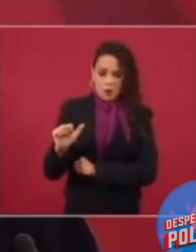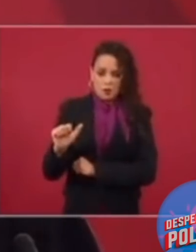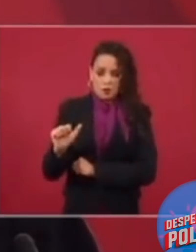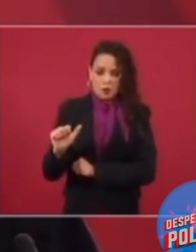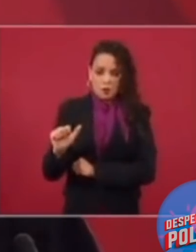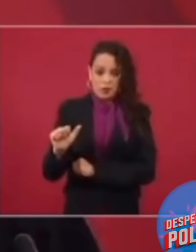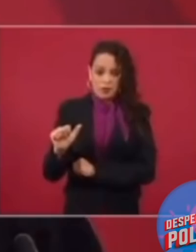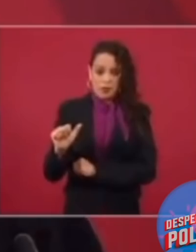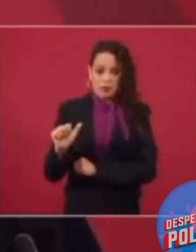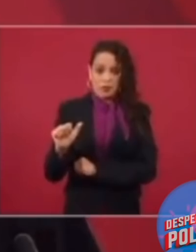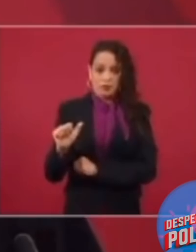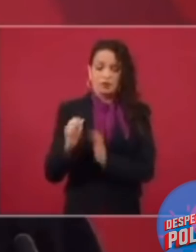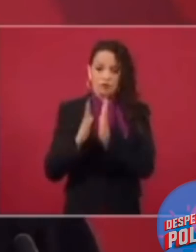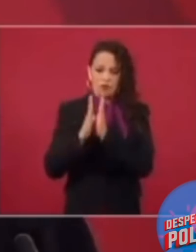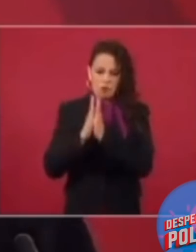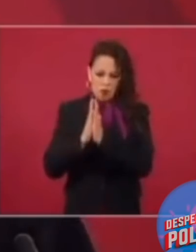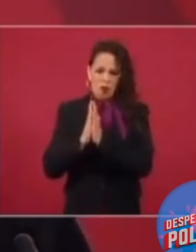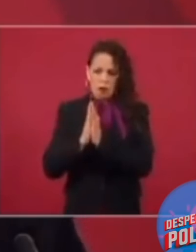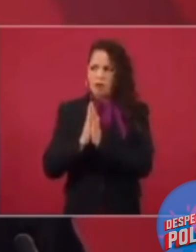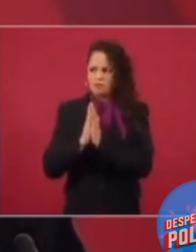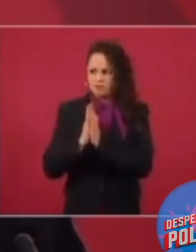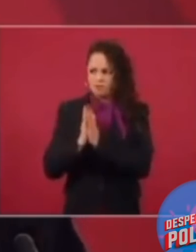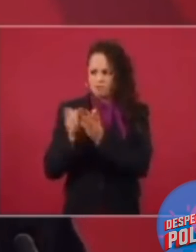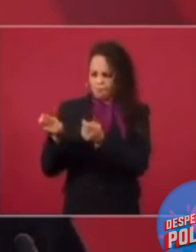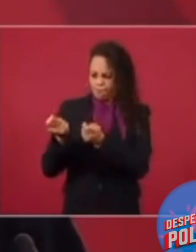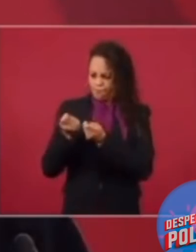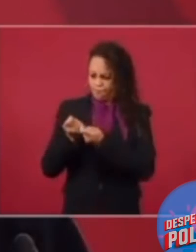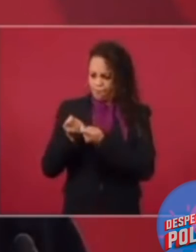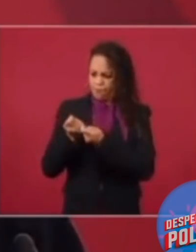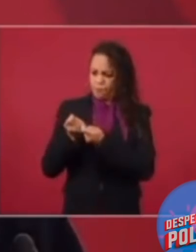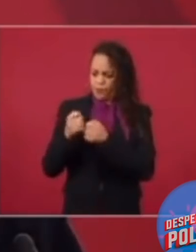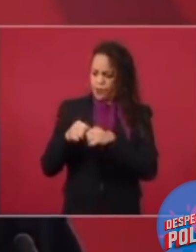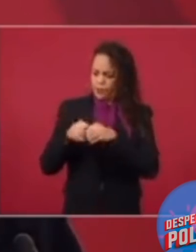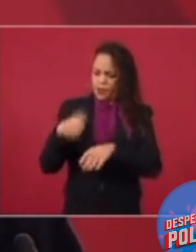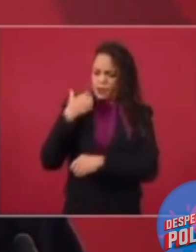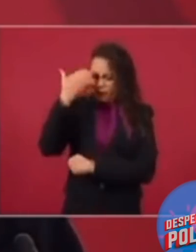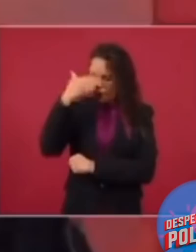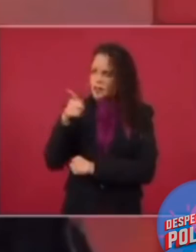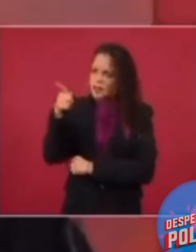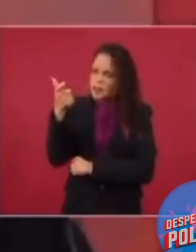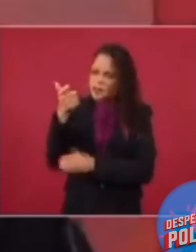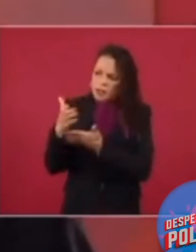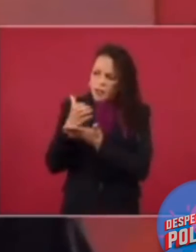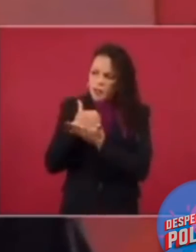si me puede decir, nos puede decir cuánto gana